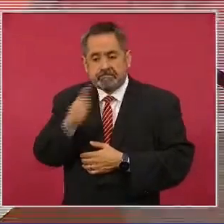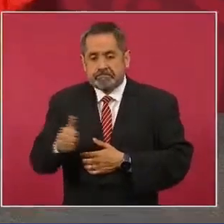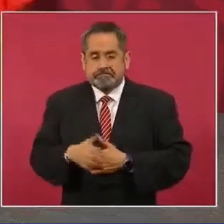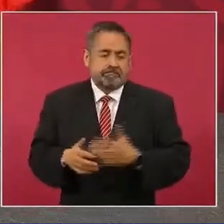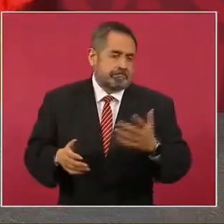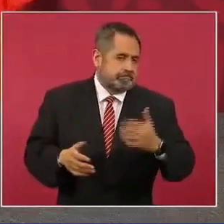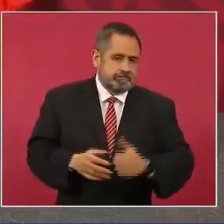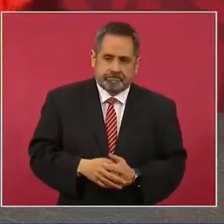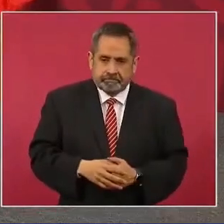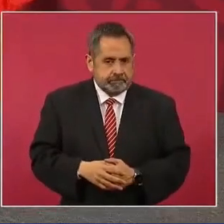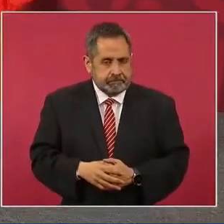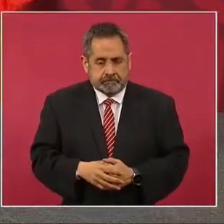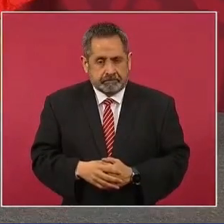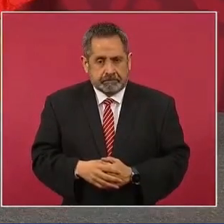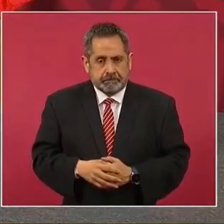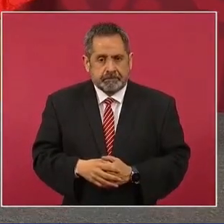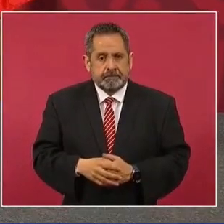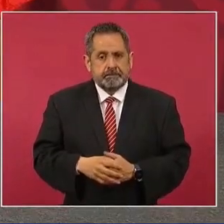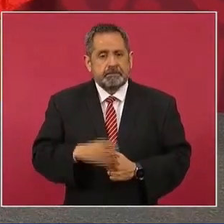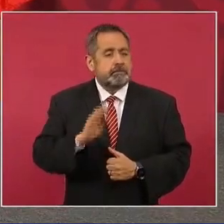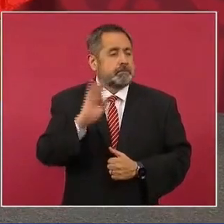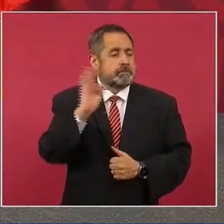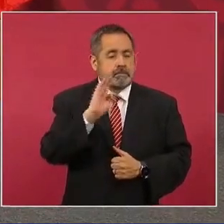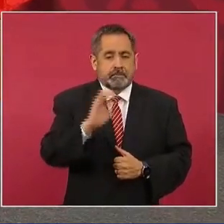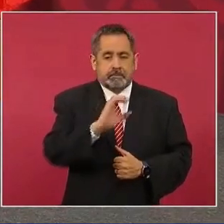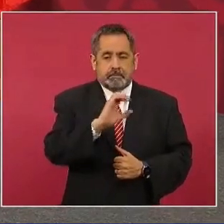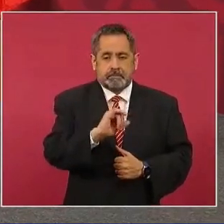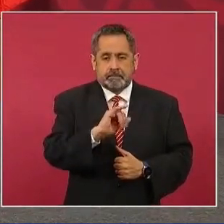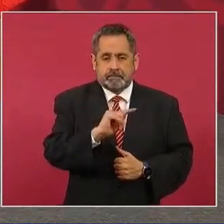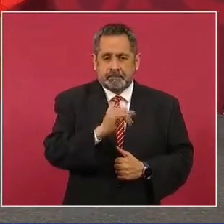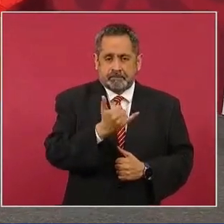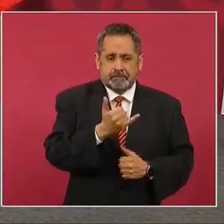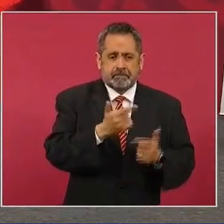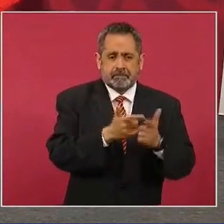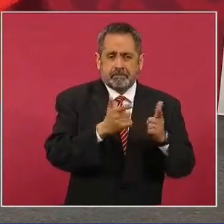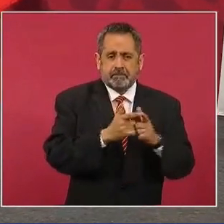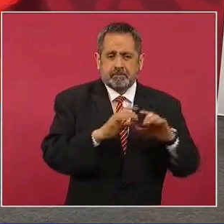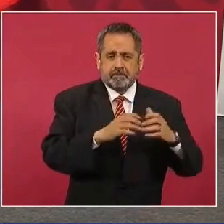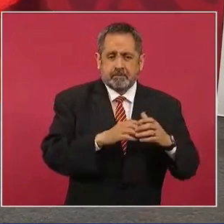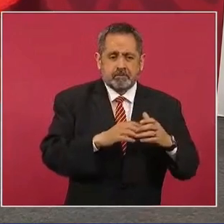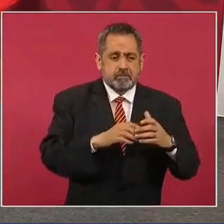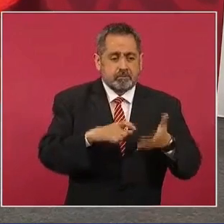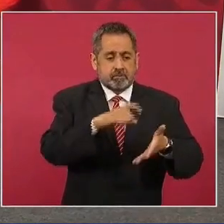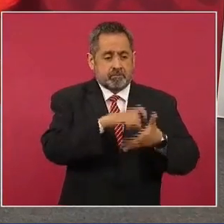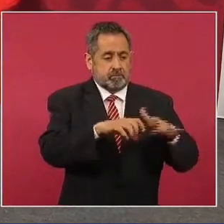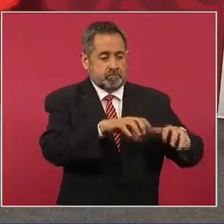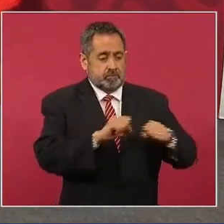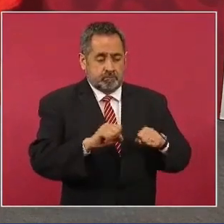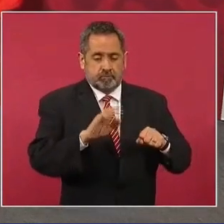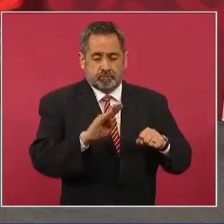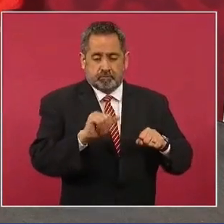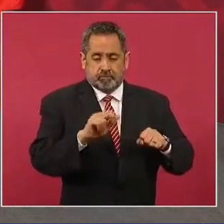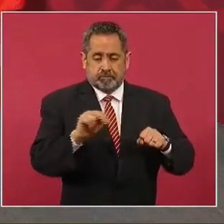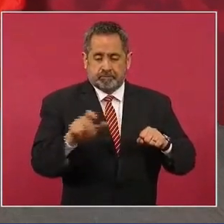Si en vez de que Citigroup hubiese comprado Banamex,